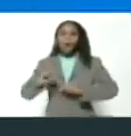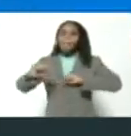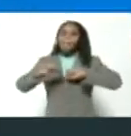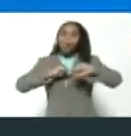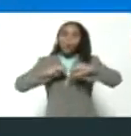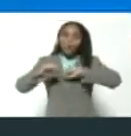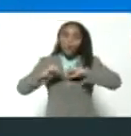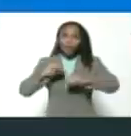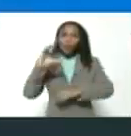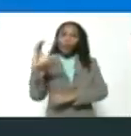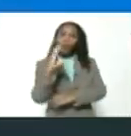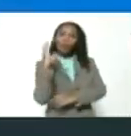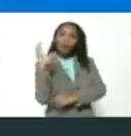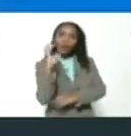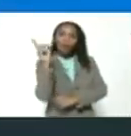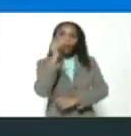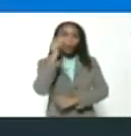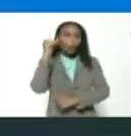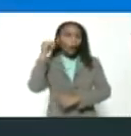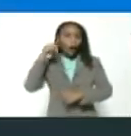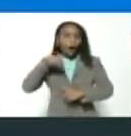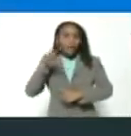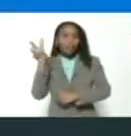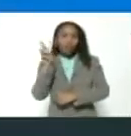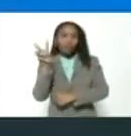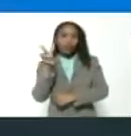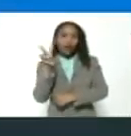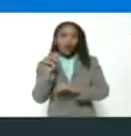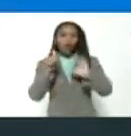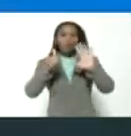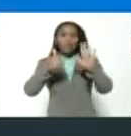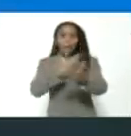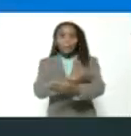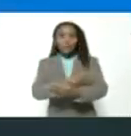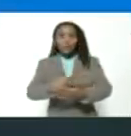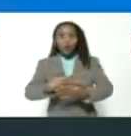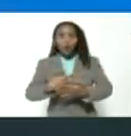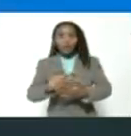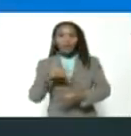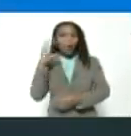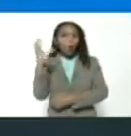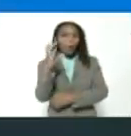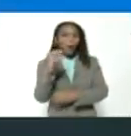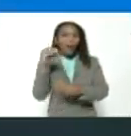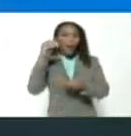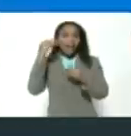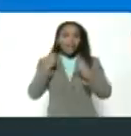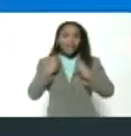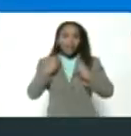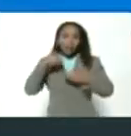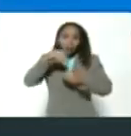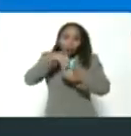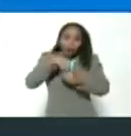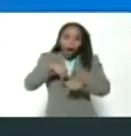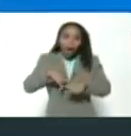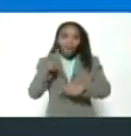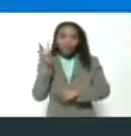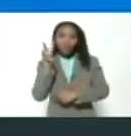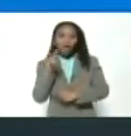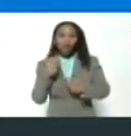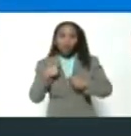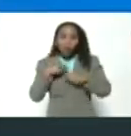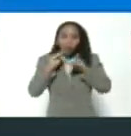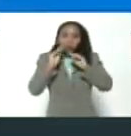Movimiento de colombianos y colombianas en Venezuela, los 6 millones de colombianos que viven refugiados en Venezuela, los